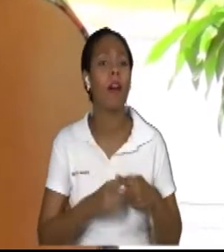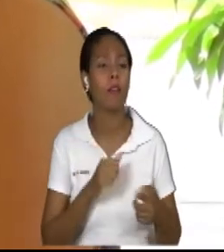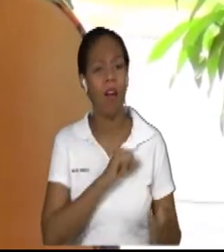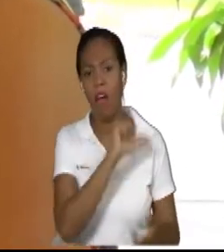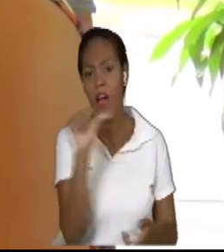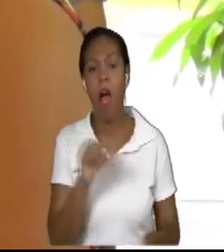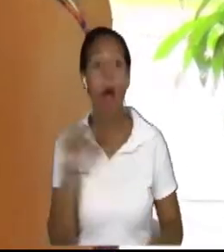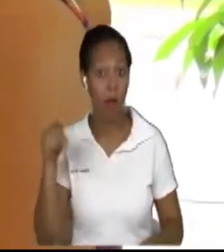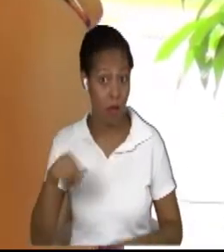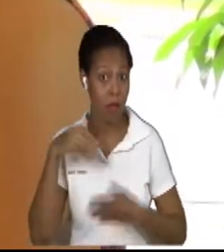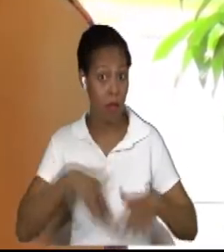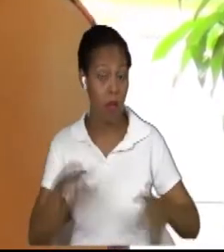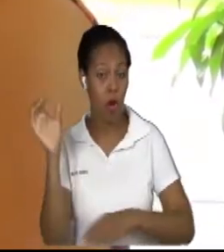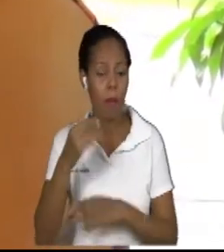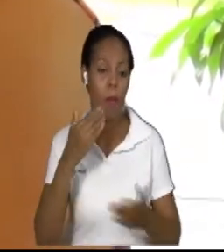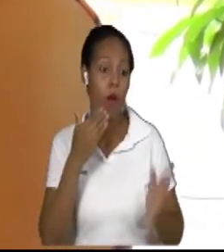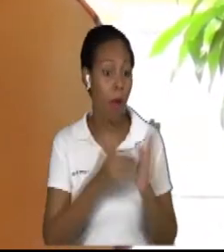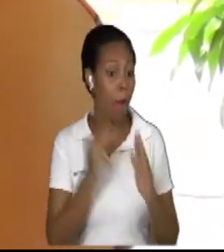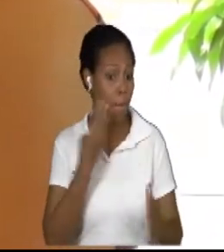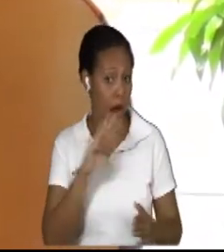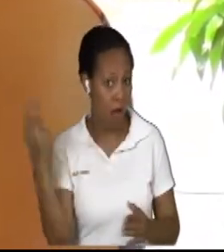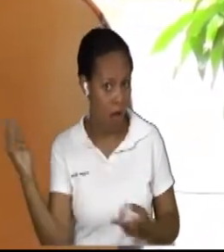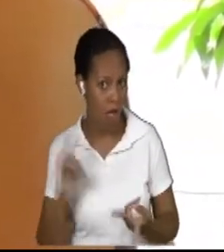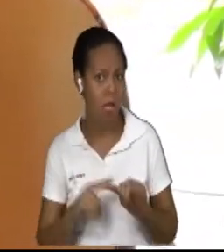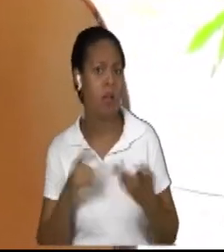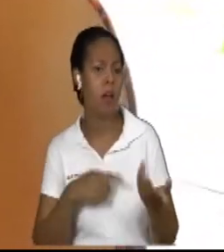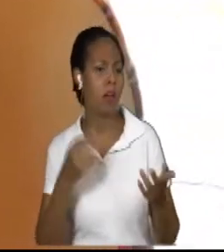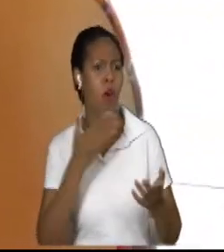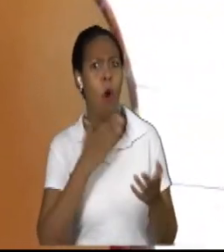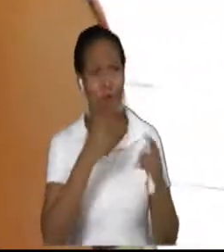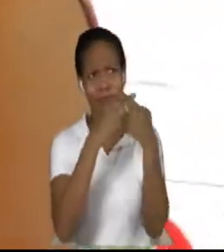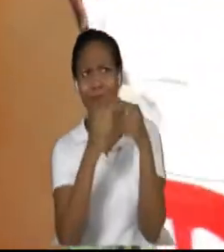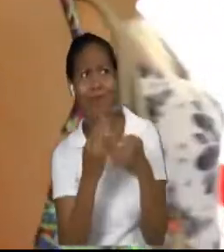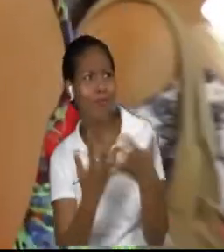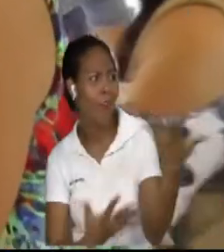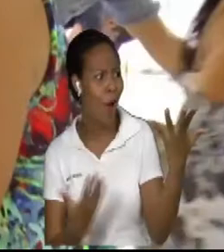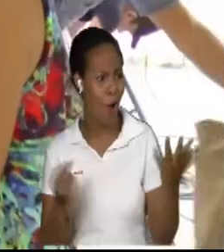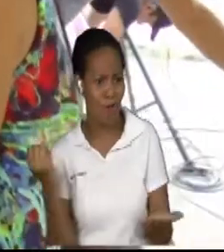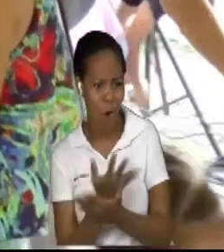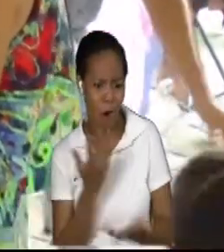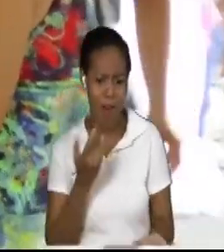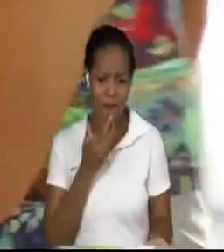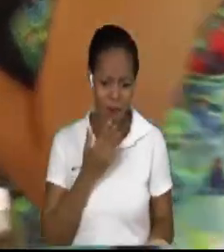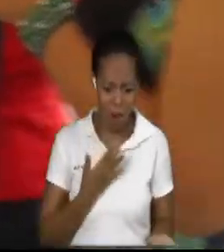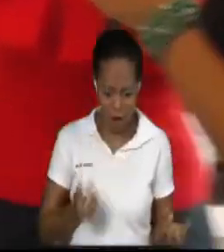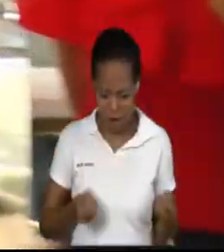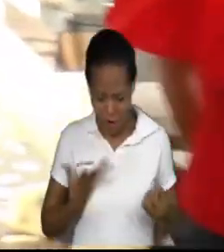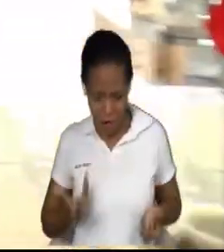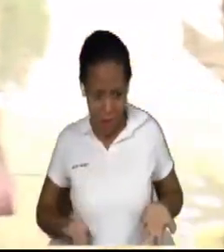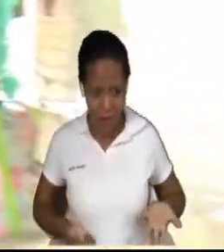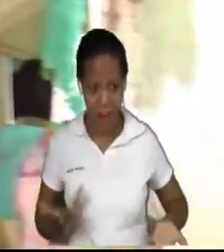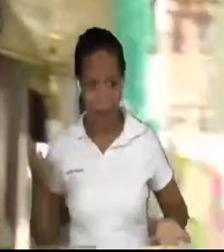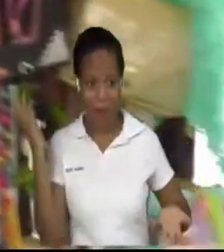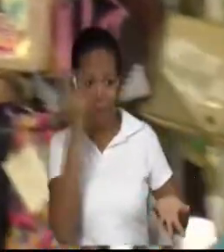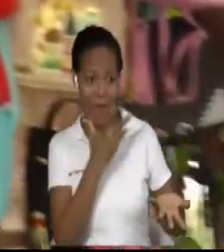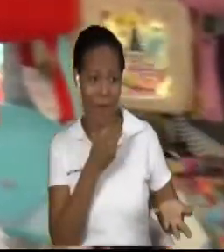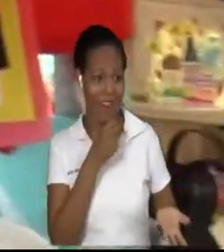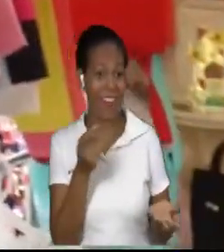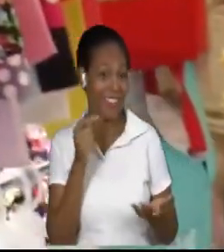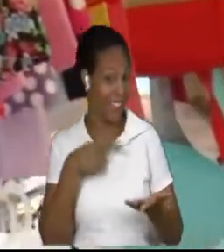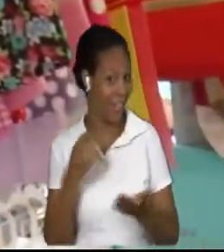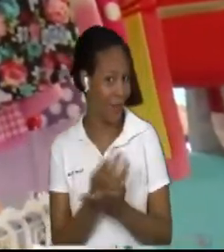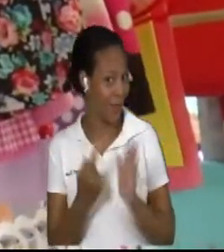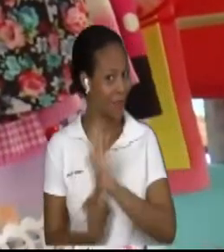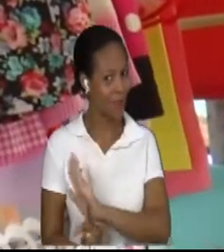colombianas, diseñadoras barranquilleras, mucho color, mucha moda, muchas flores, para que sus niñas se vean muy a la moda. Bueno, entonces ya